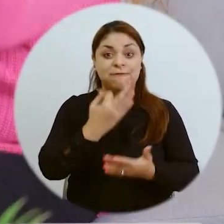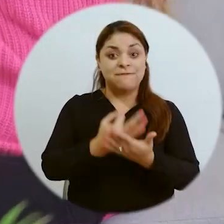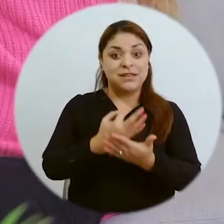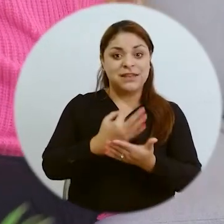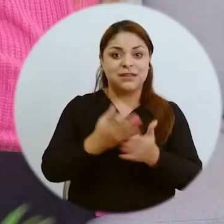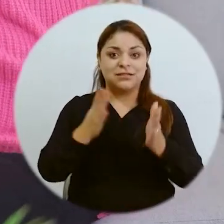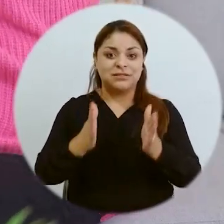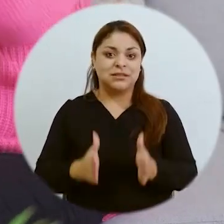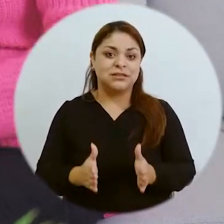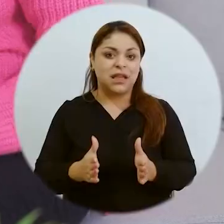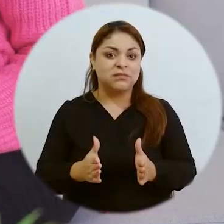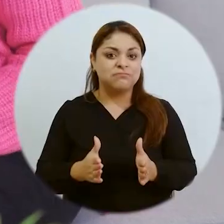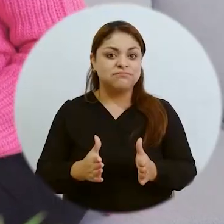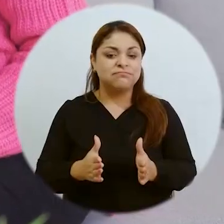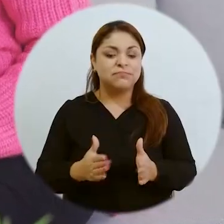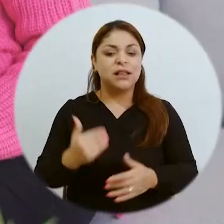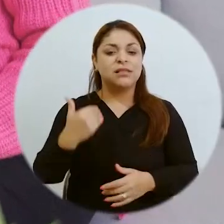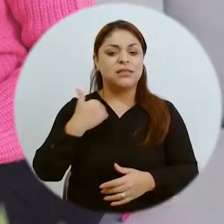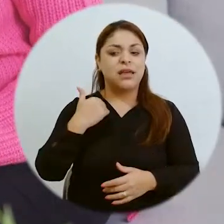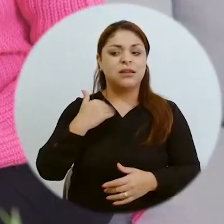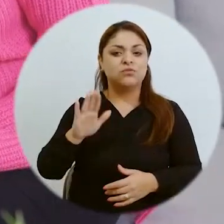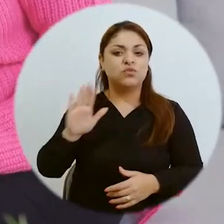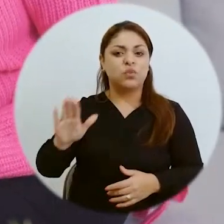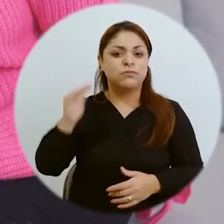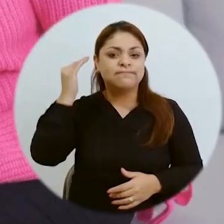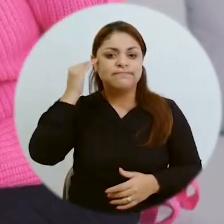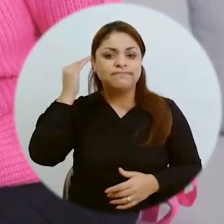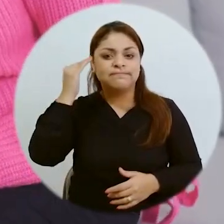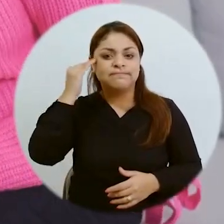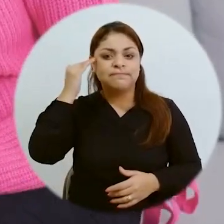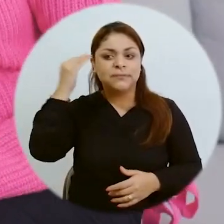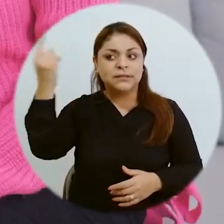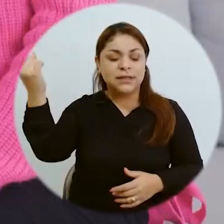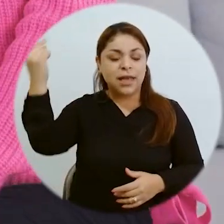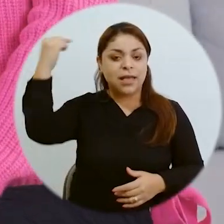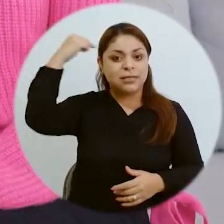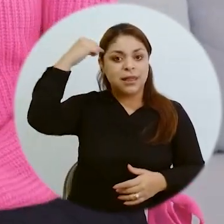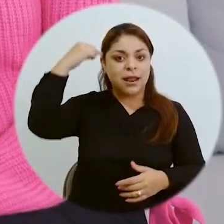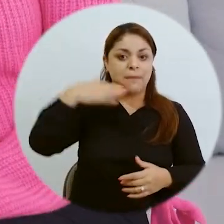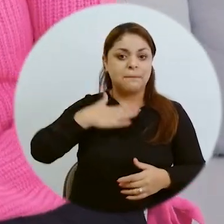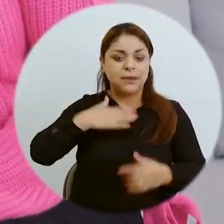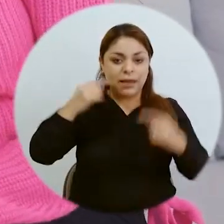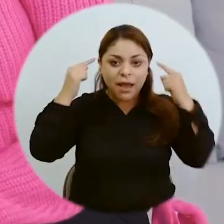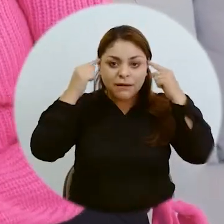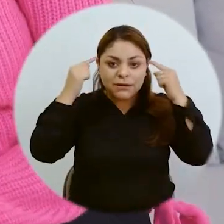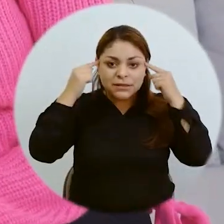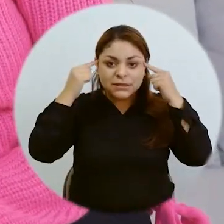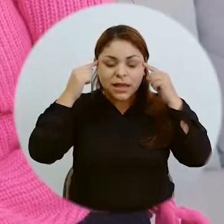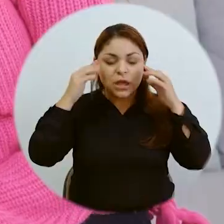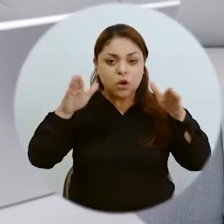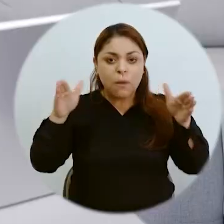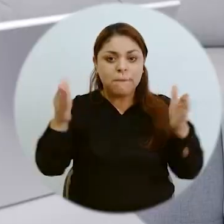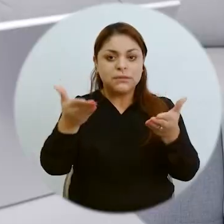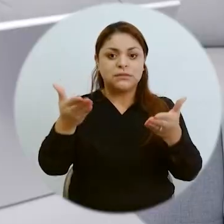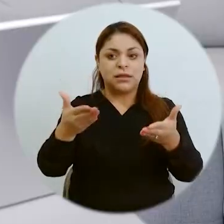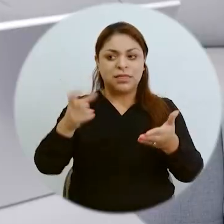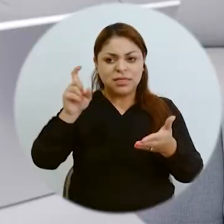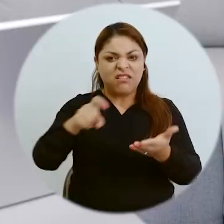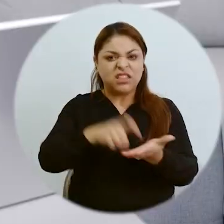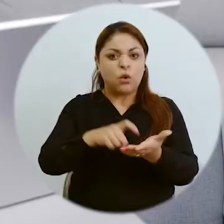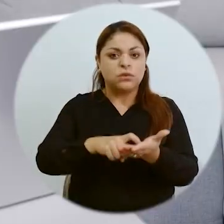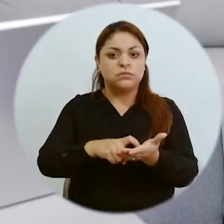¿verdad?, de que es que los financistas tienen una capacidad de entrar a nuestras cabezas y convencernos